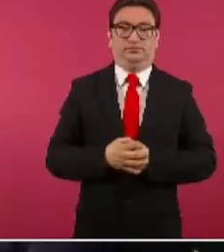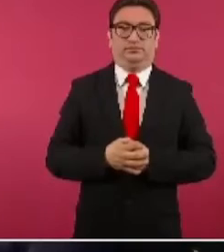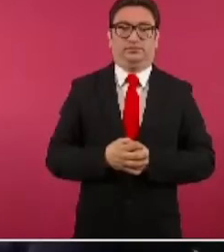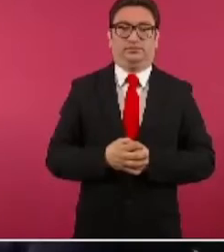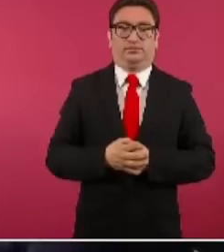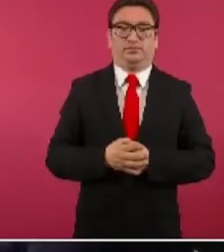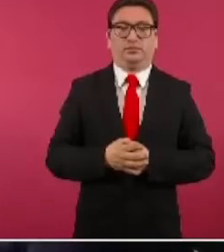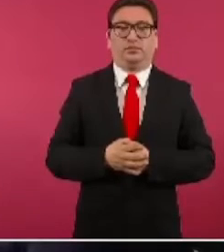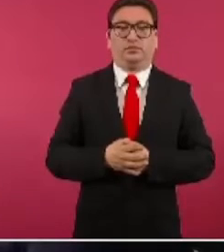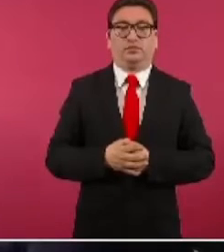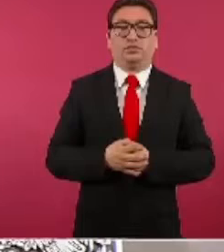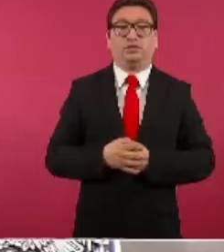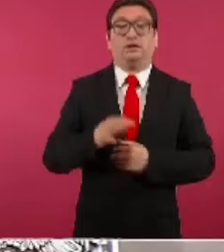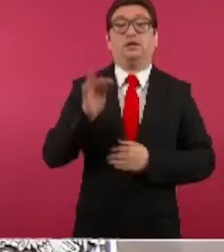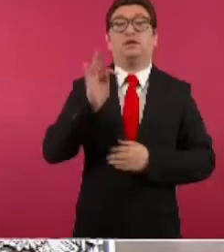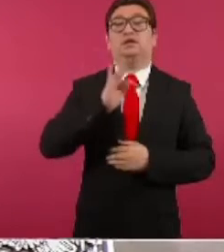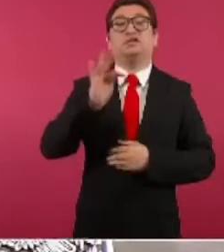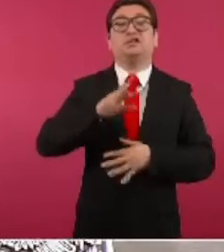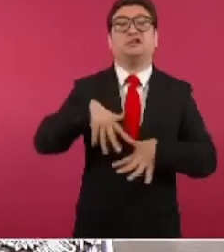haya bloqueos,